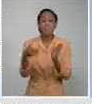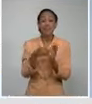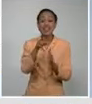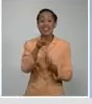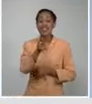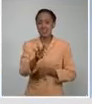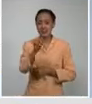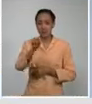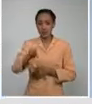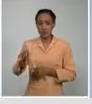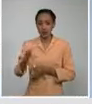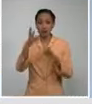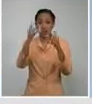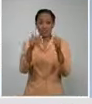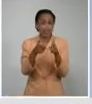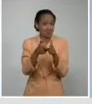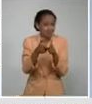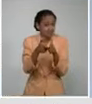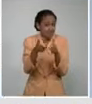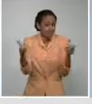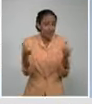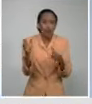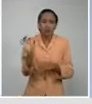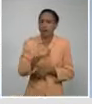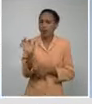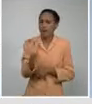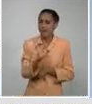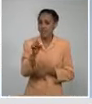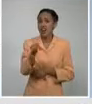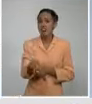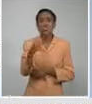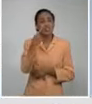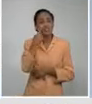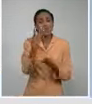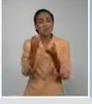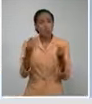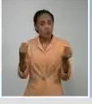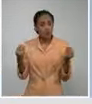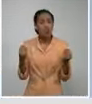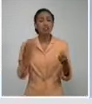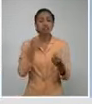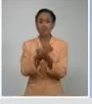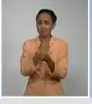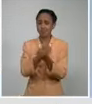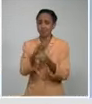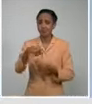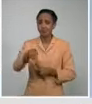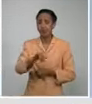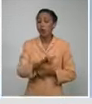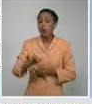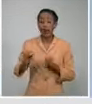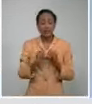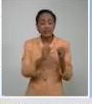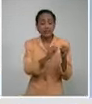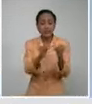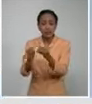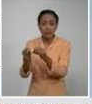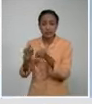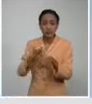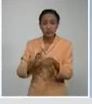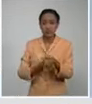sumamente elevada y que todavía traduce la también elevada transmisión de COVID que tenemos